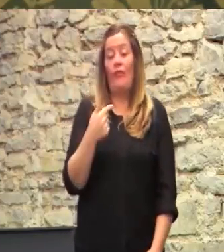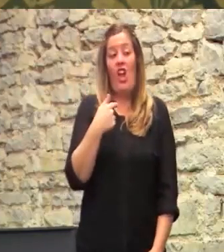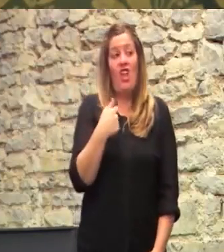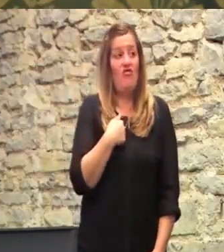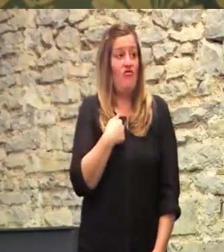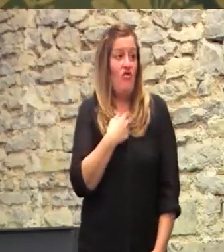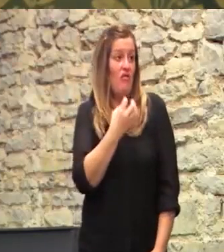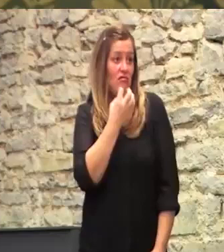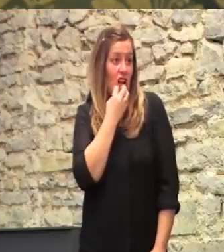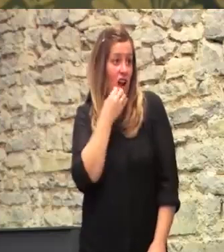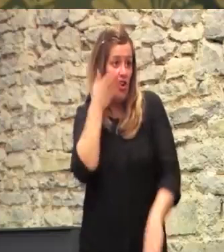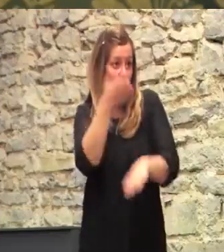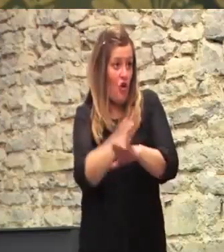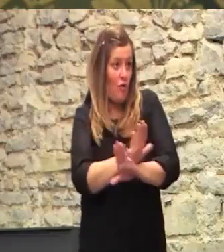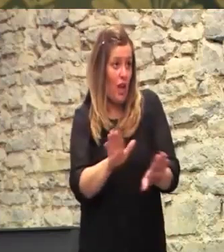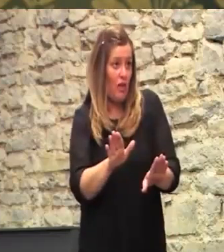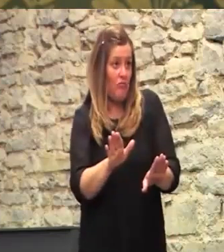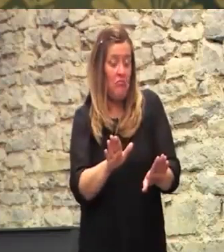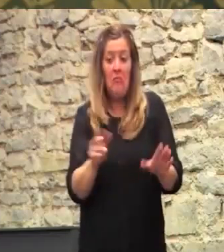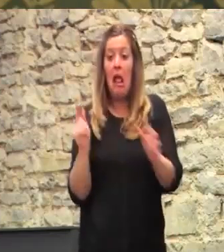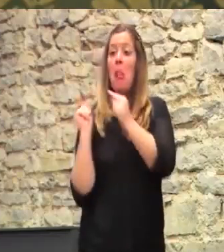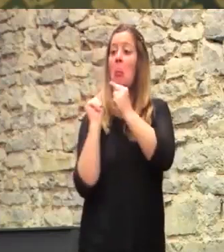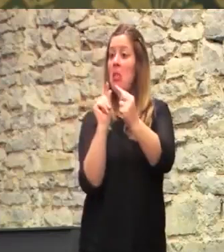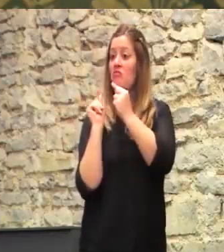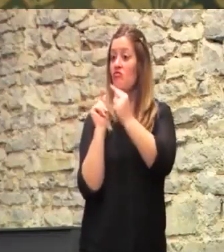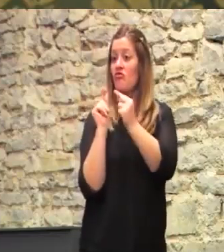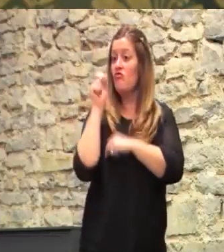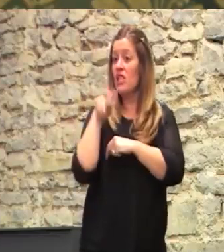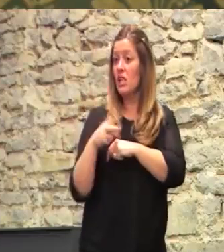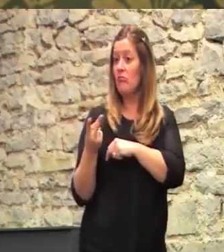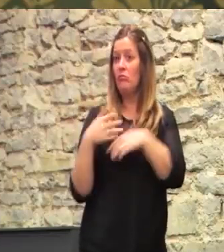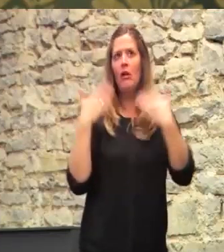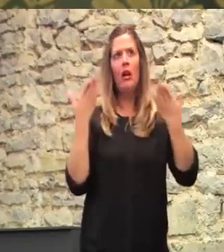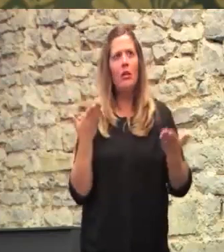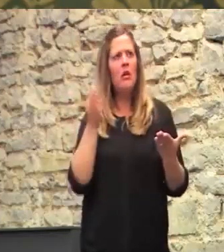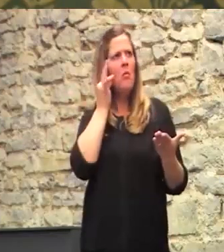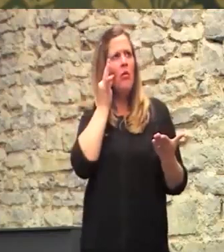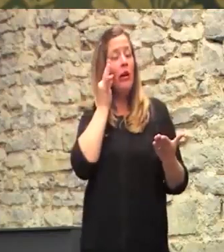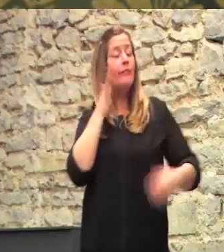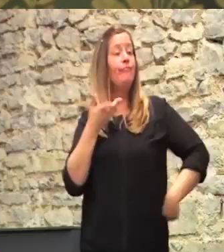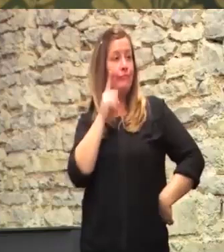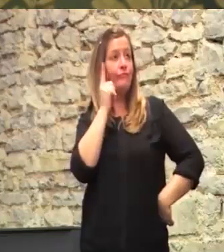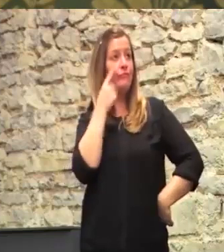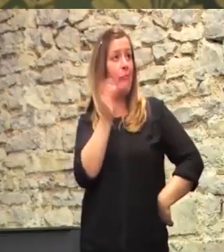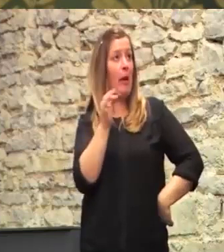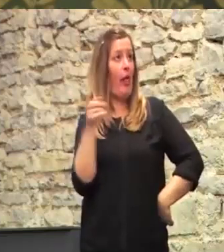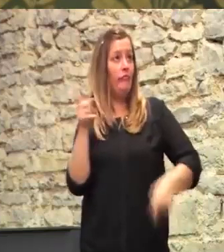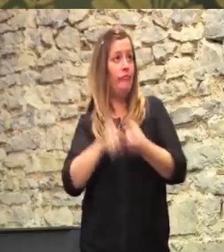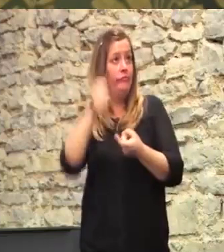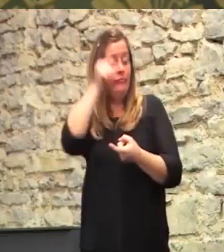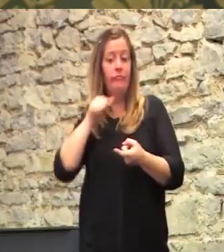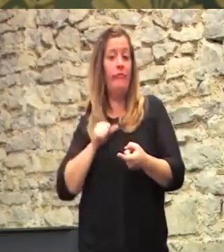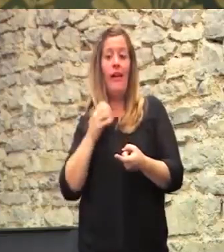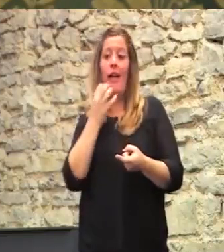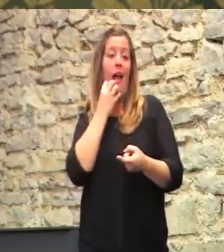casi sin sin discusión entonces ella pensó es cierto él no va a venir a grecia entonces yo tengo dos